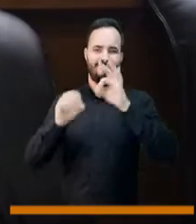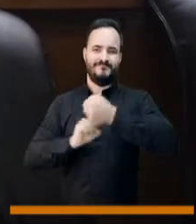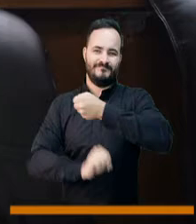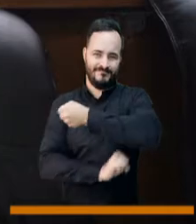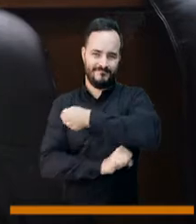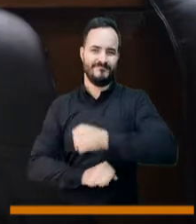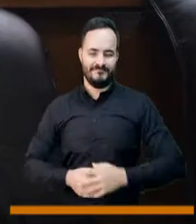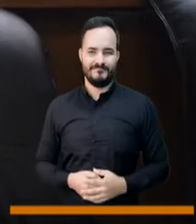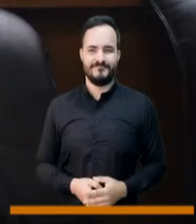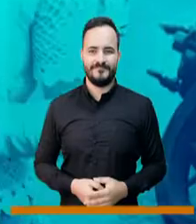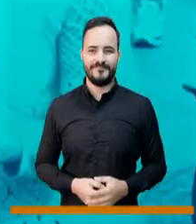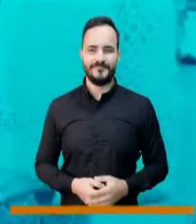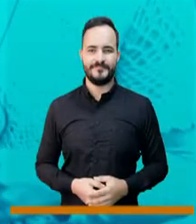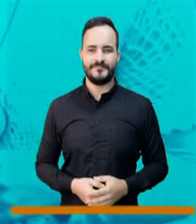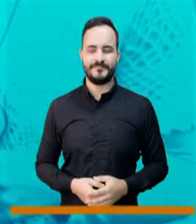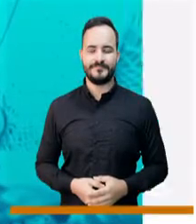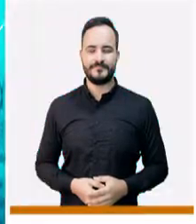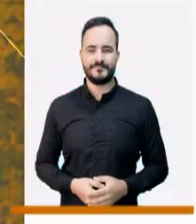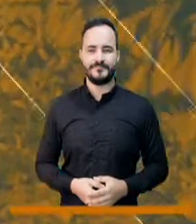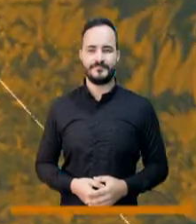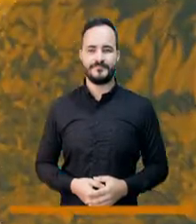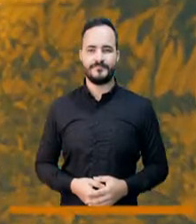parte fundamental.